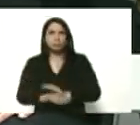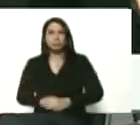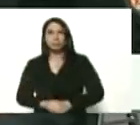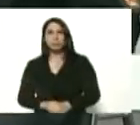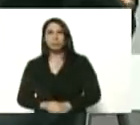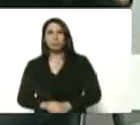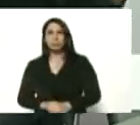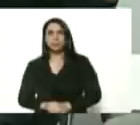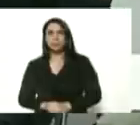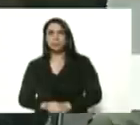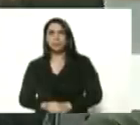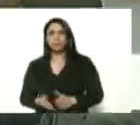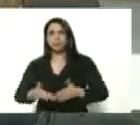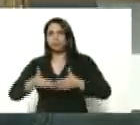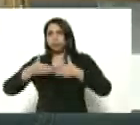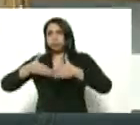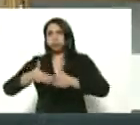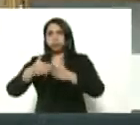esta